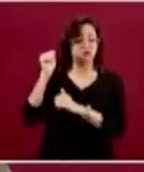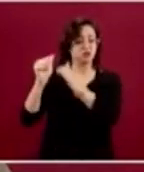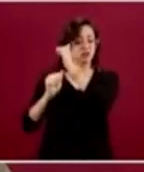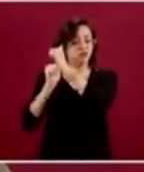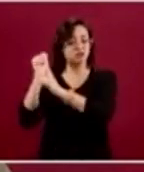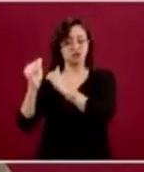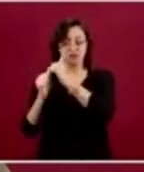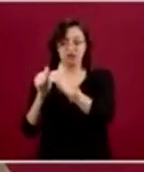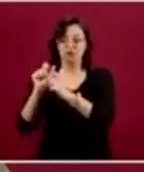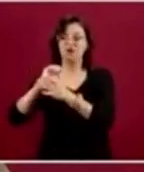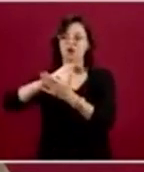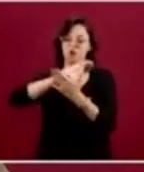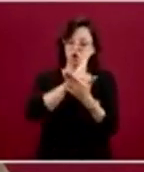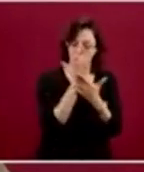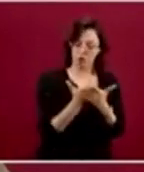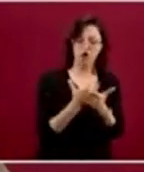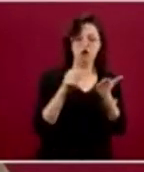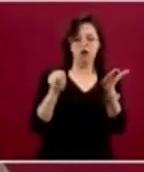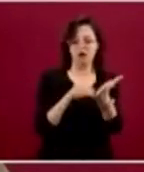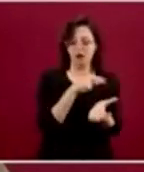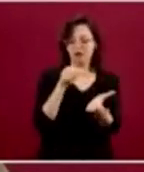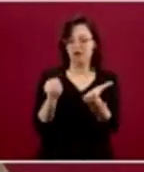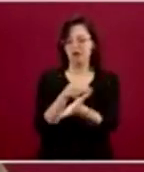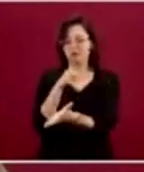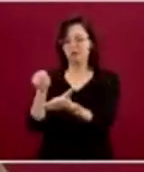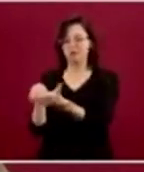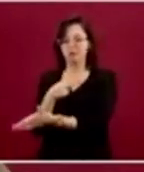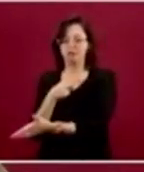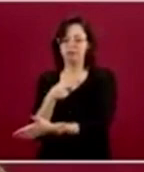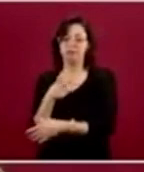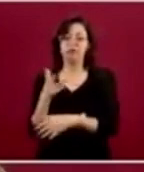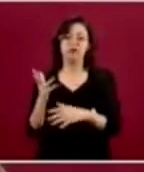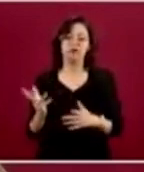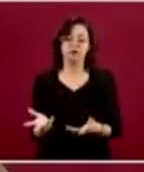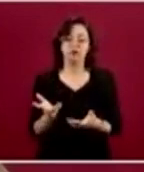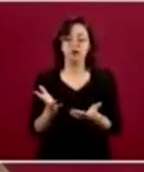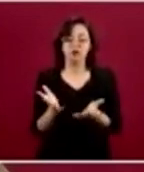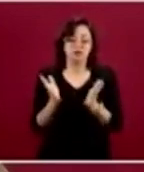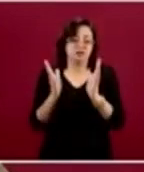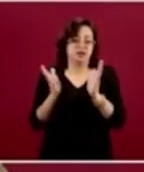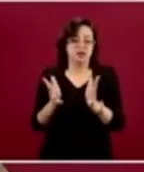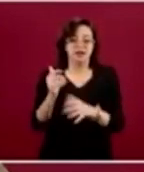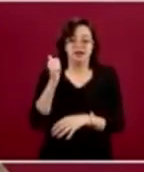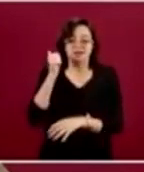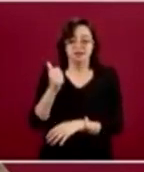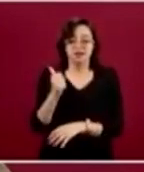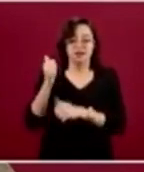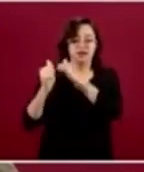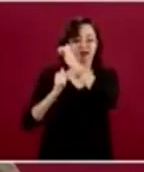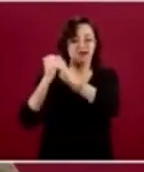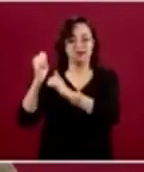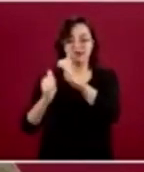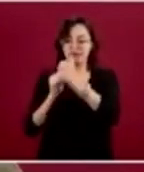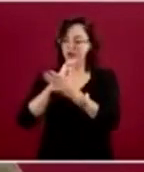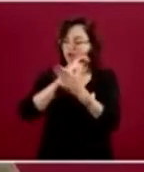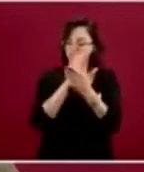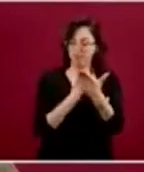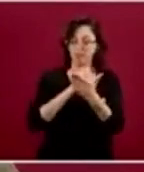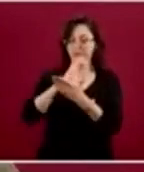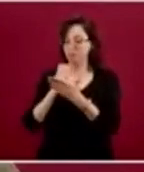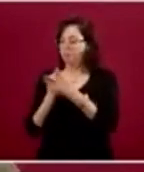las contrataciones. Ya ese día tenemos que tener como sector iniciado el proceso de